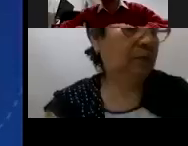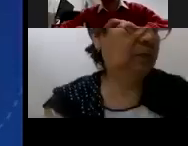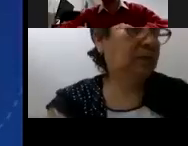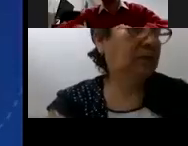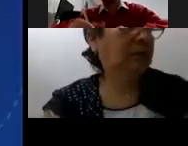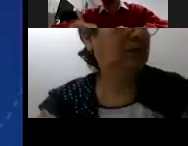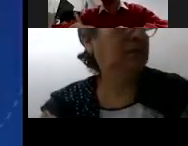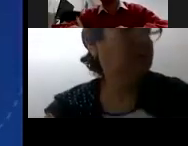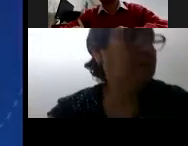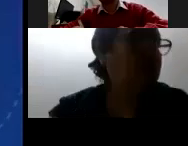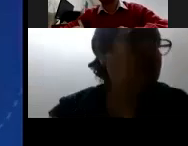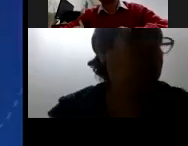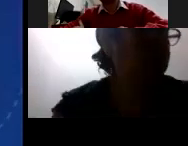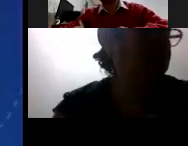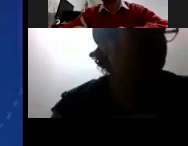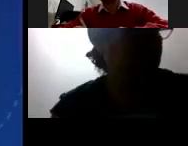proceso, cómo